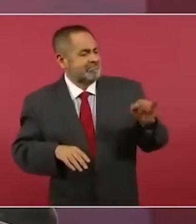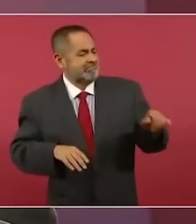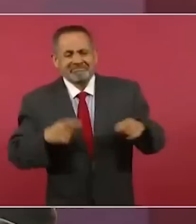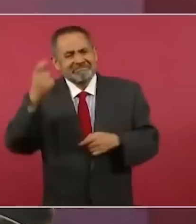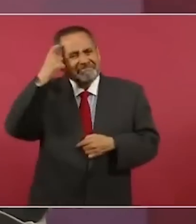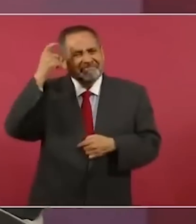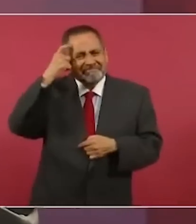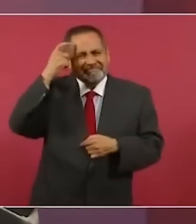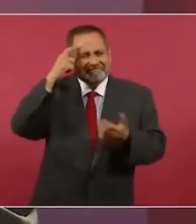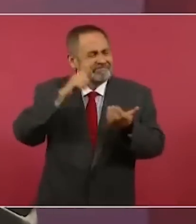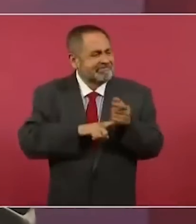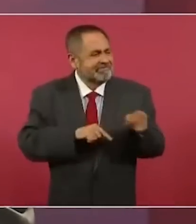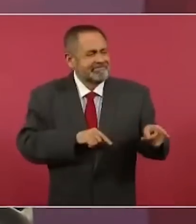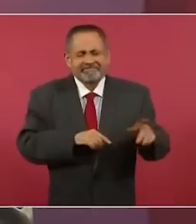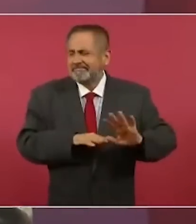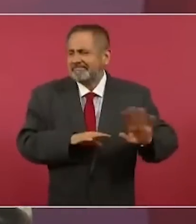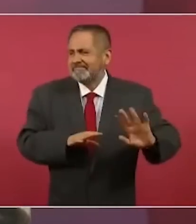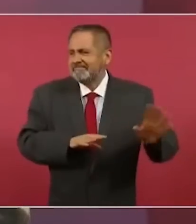mentalidad,